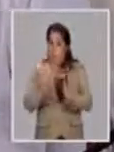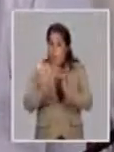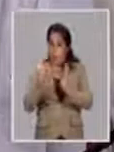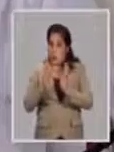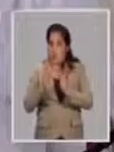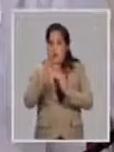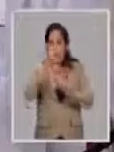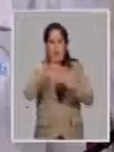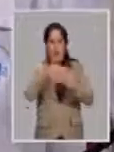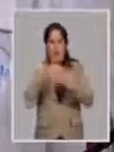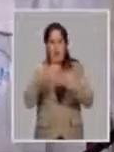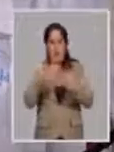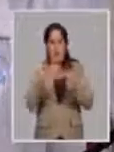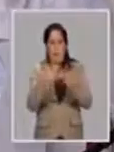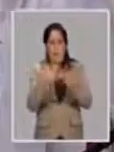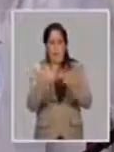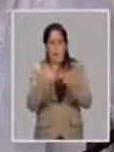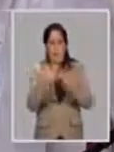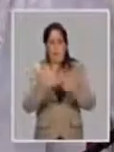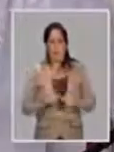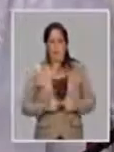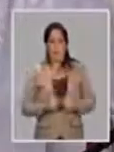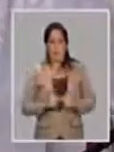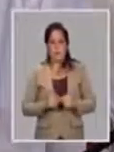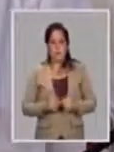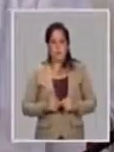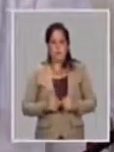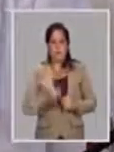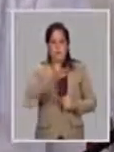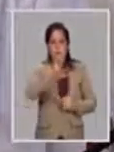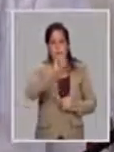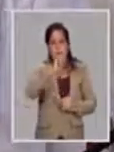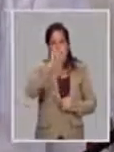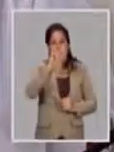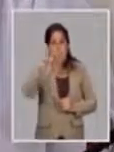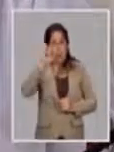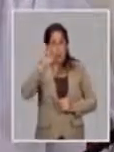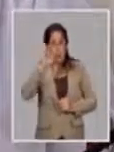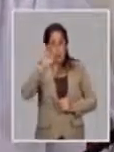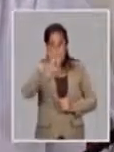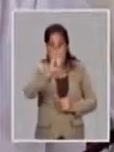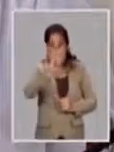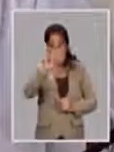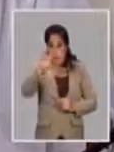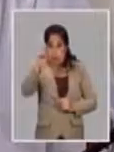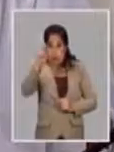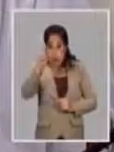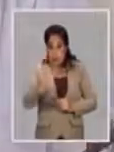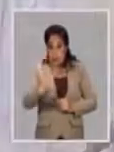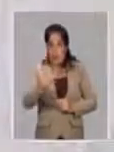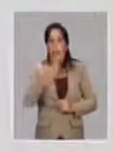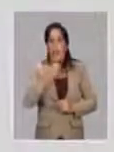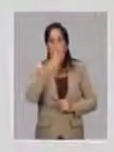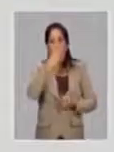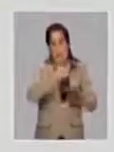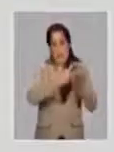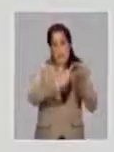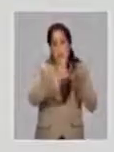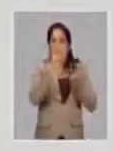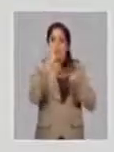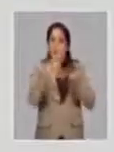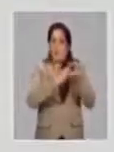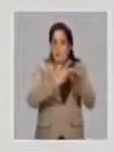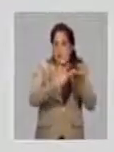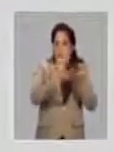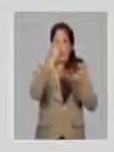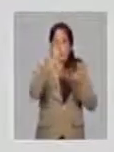fase 2 con el esquema corto de inmunización en 660 individuos que solamente quedan